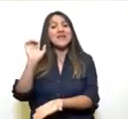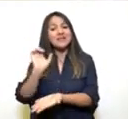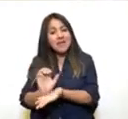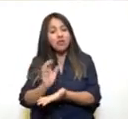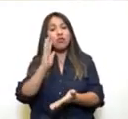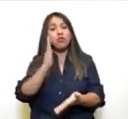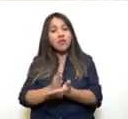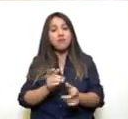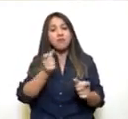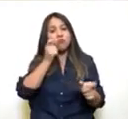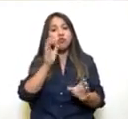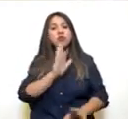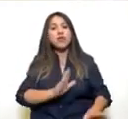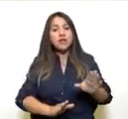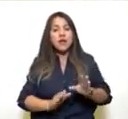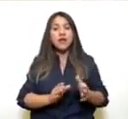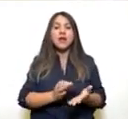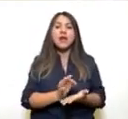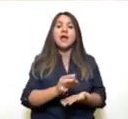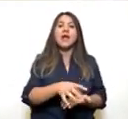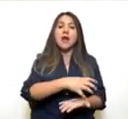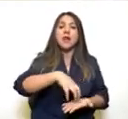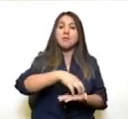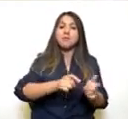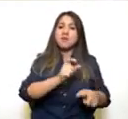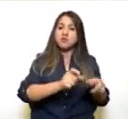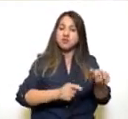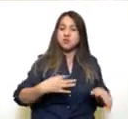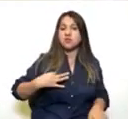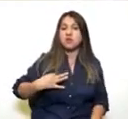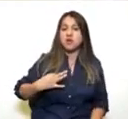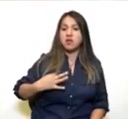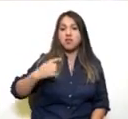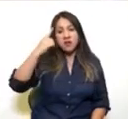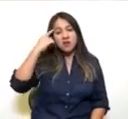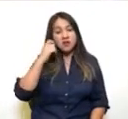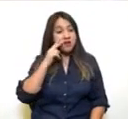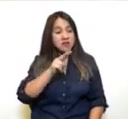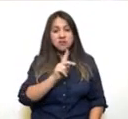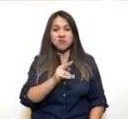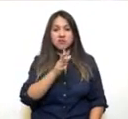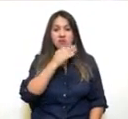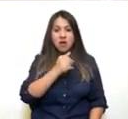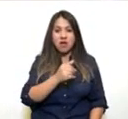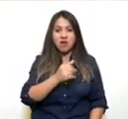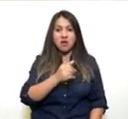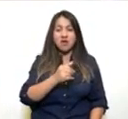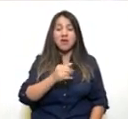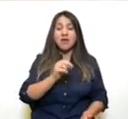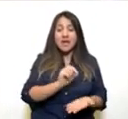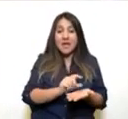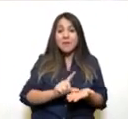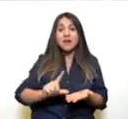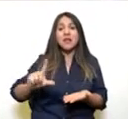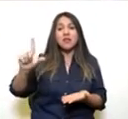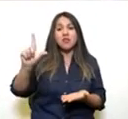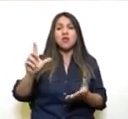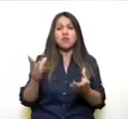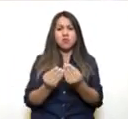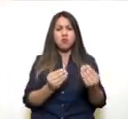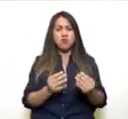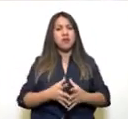proteja al pueblo es hoy día no sucede creo que el emprendedor es muy grande en nuestro